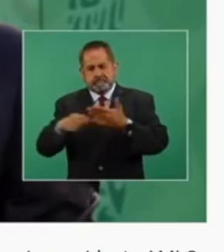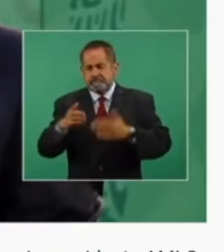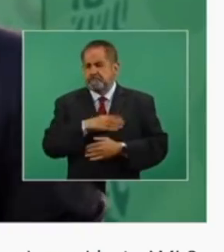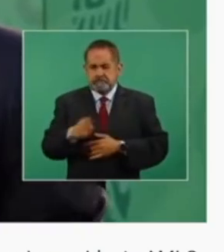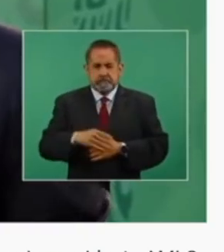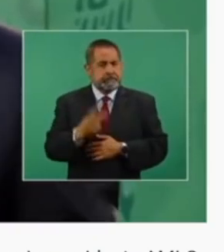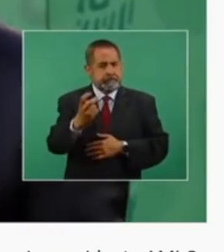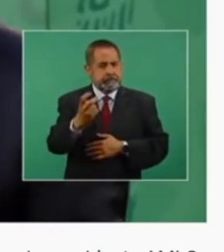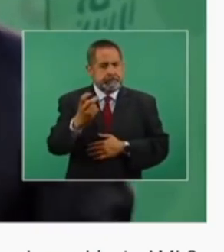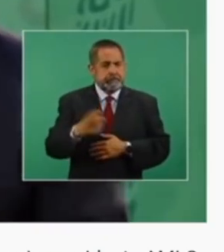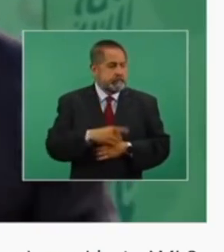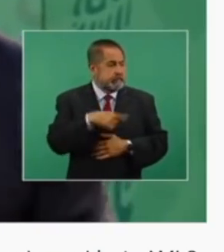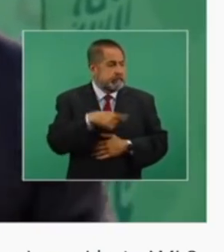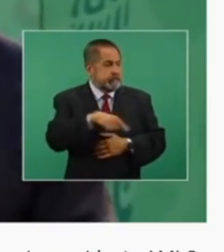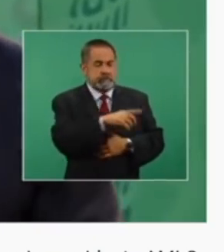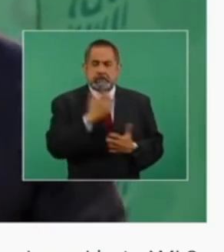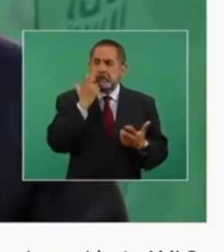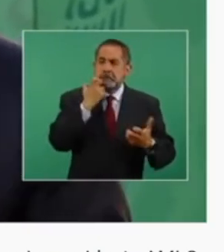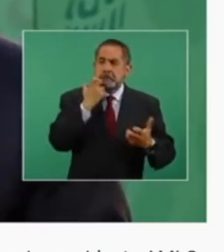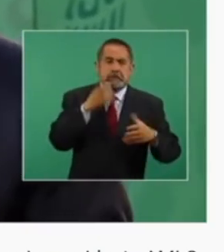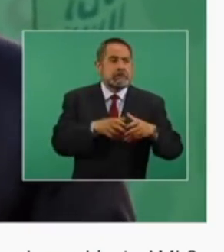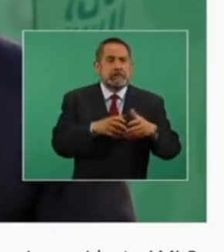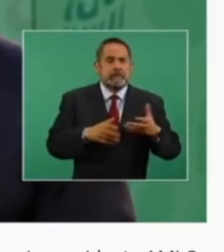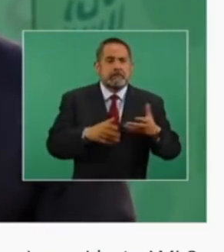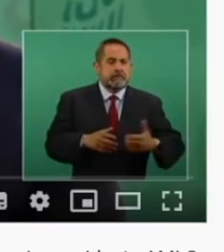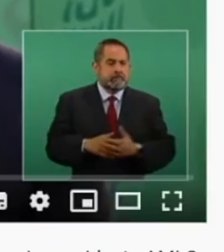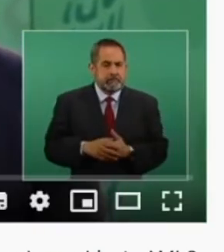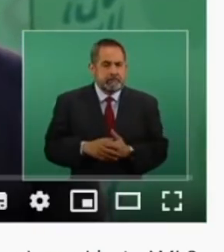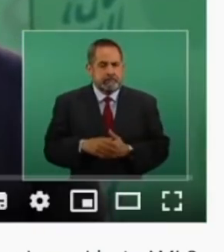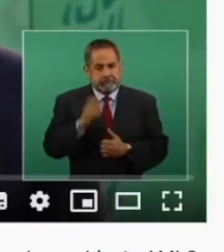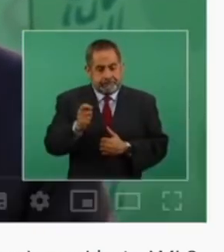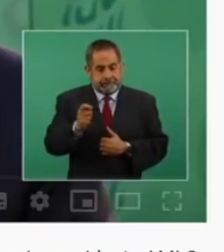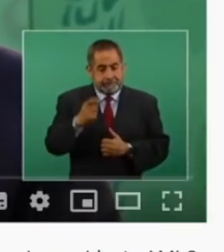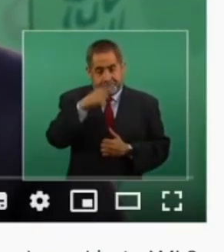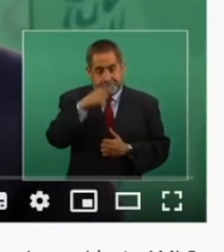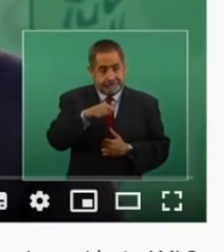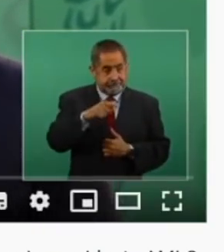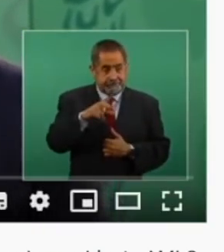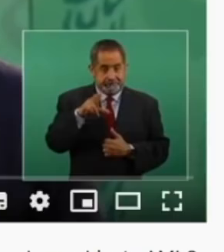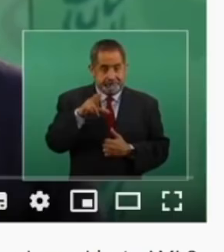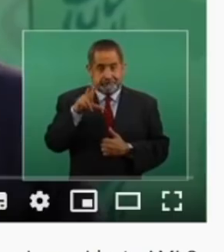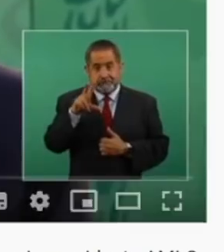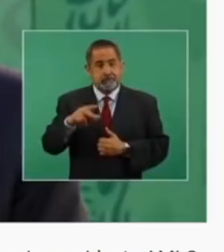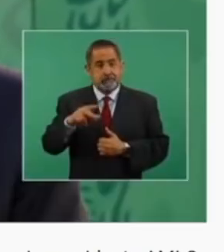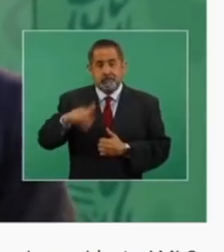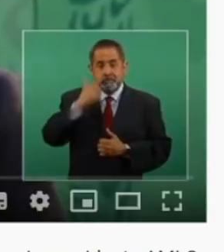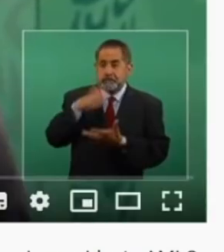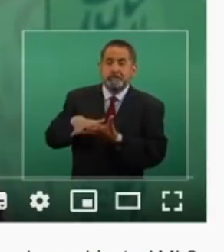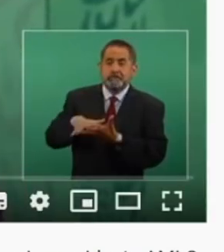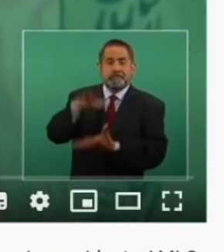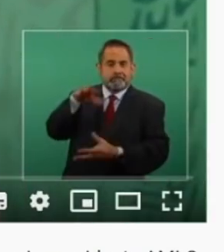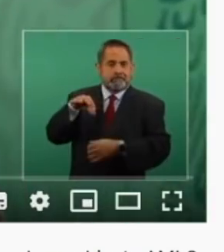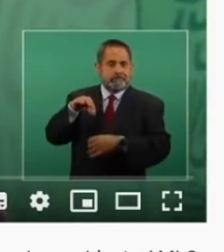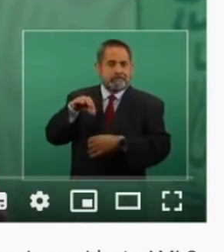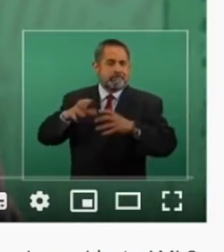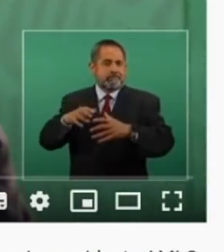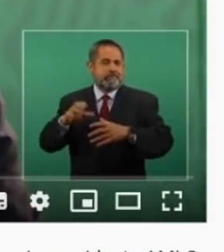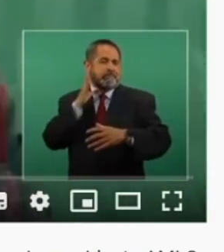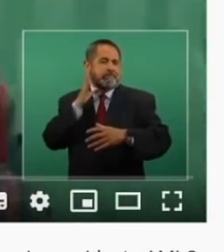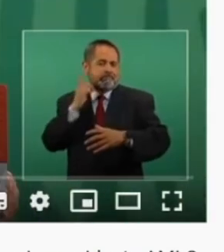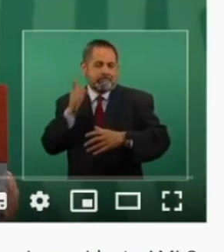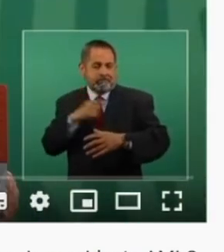porque por eso ellos están apostando a que no tengamos mayoría en la Cámara de